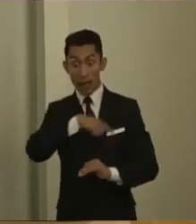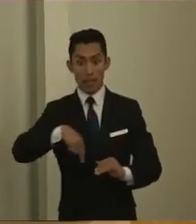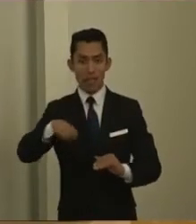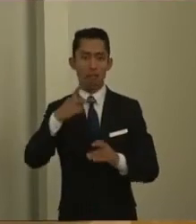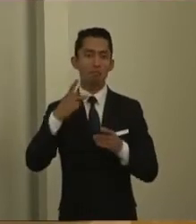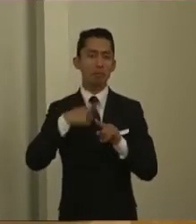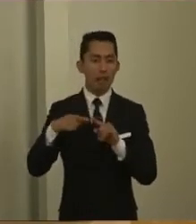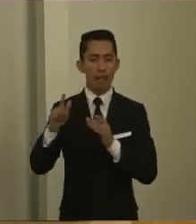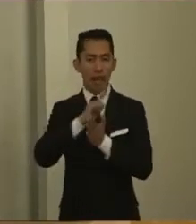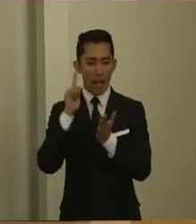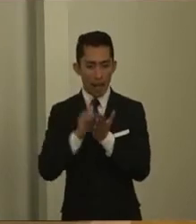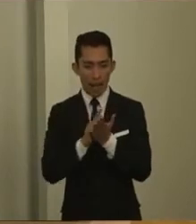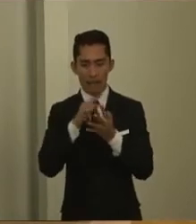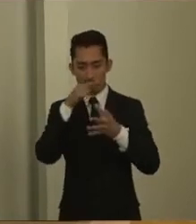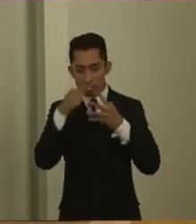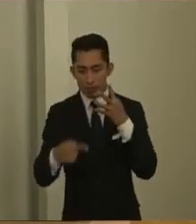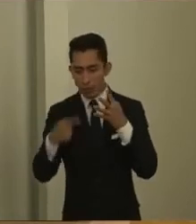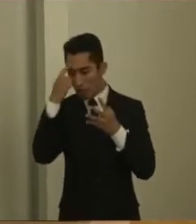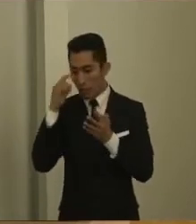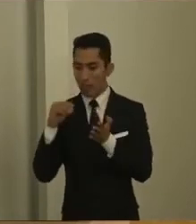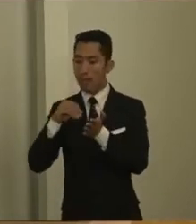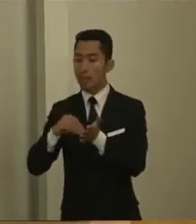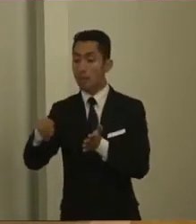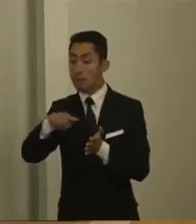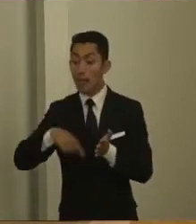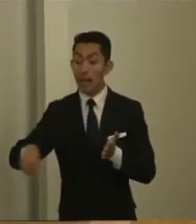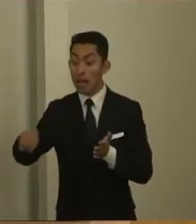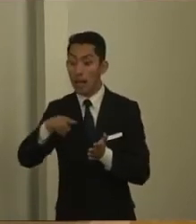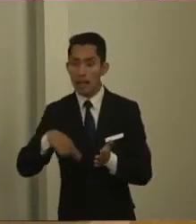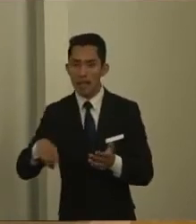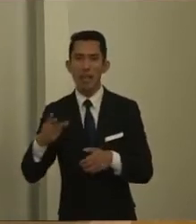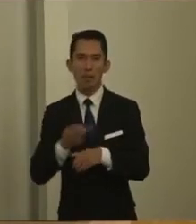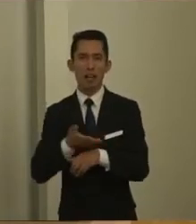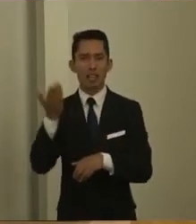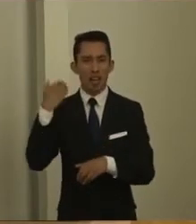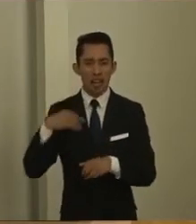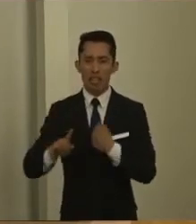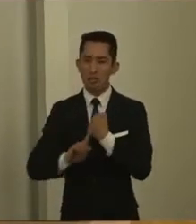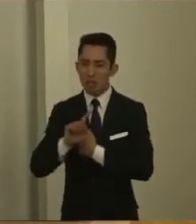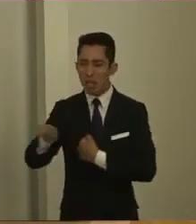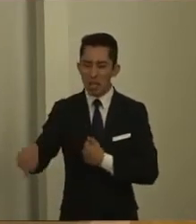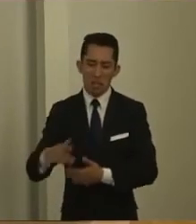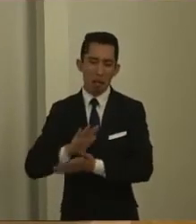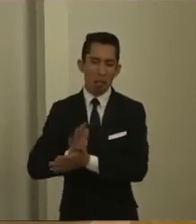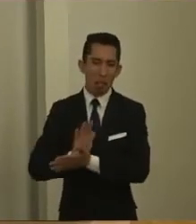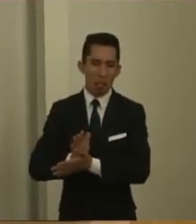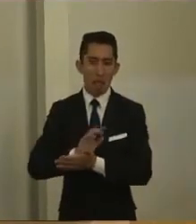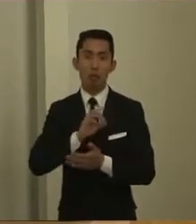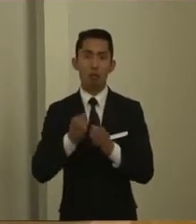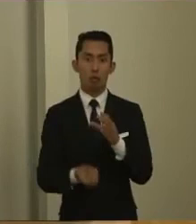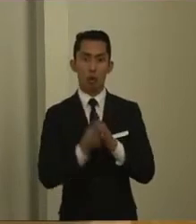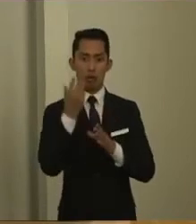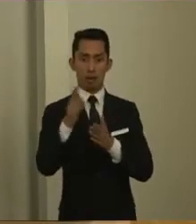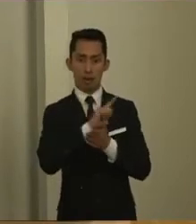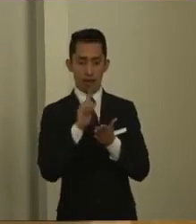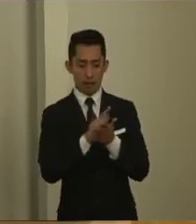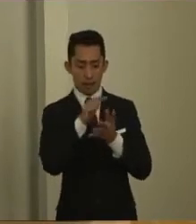para confrontar las estrategias de dominación de las que son sujetos los pueblos y comunidades